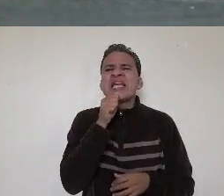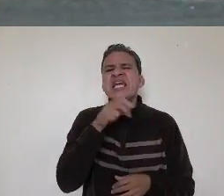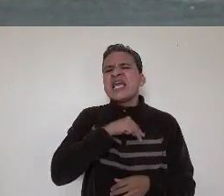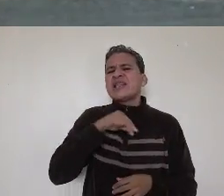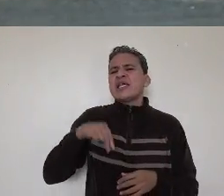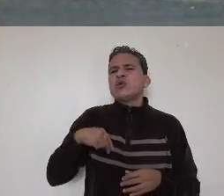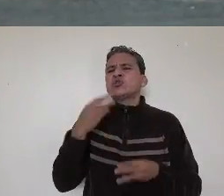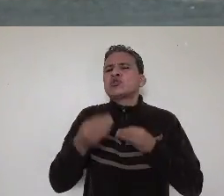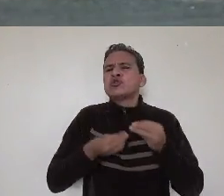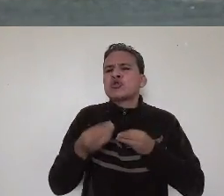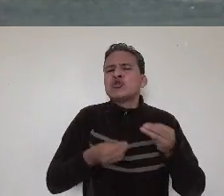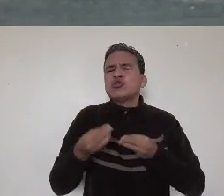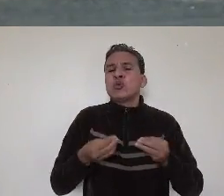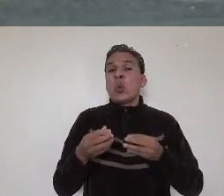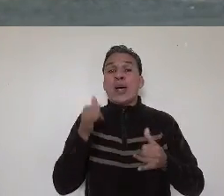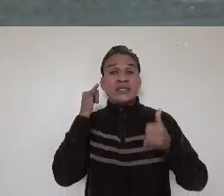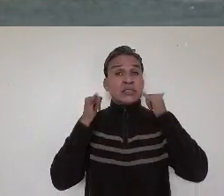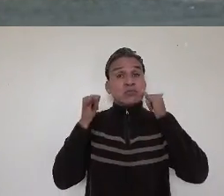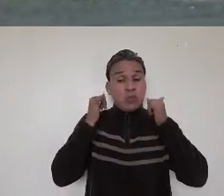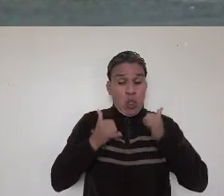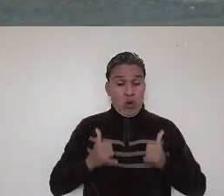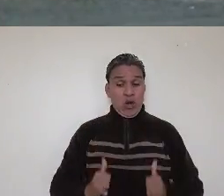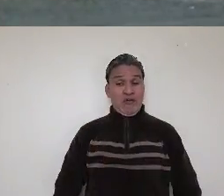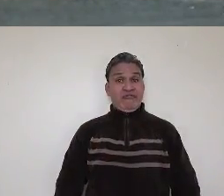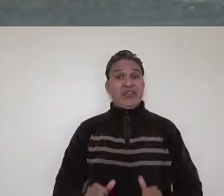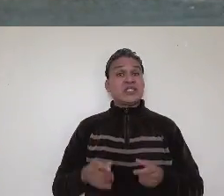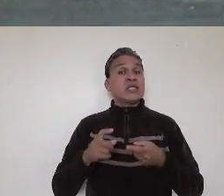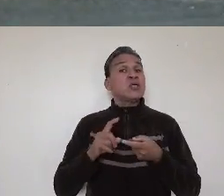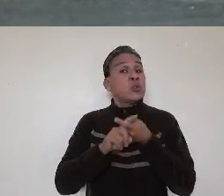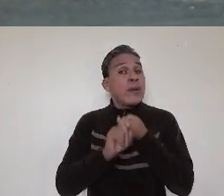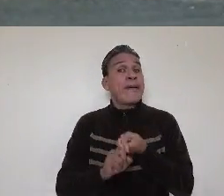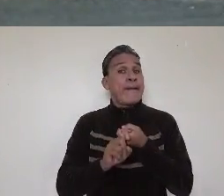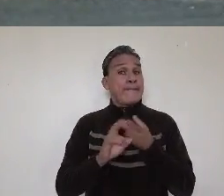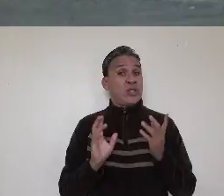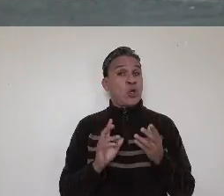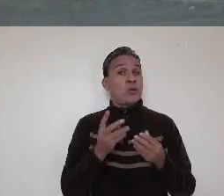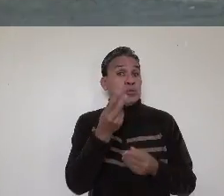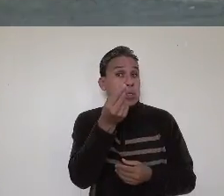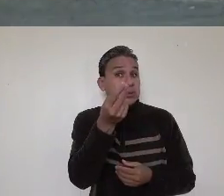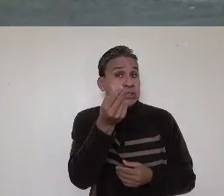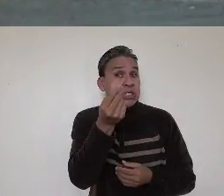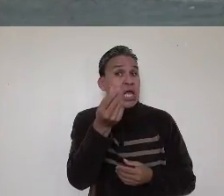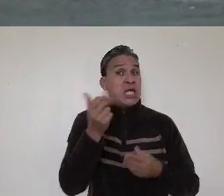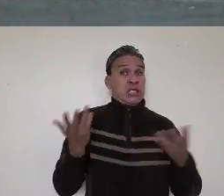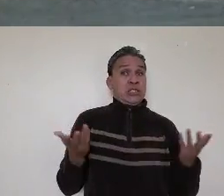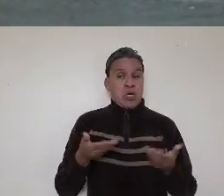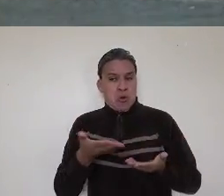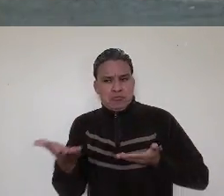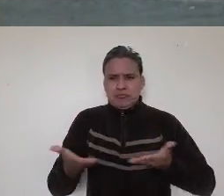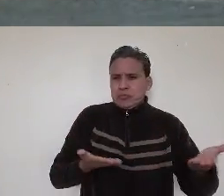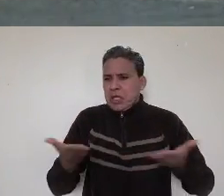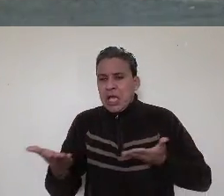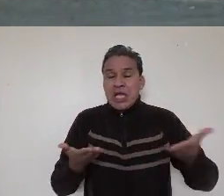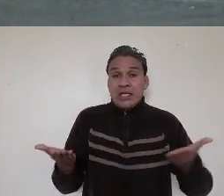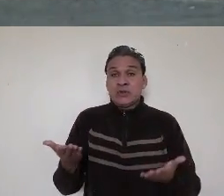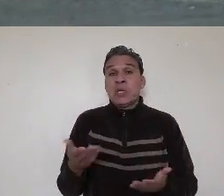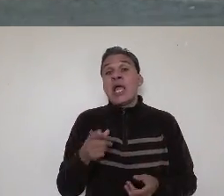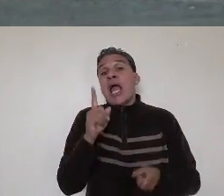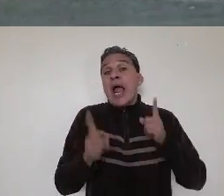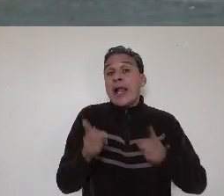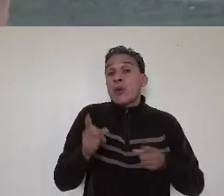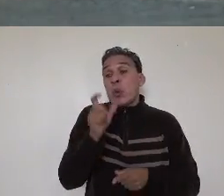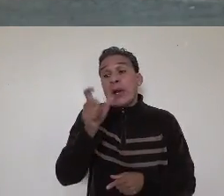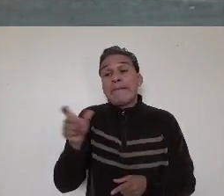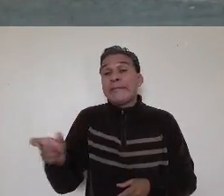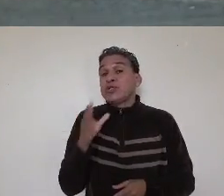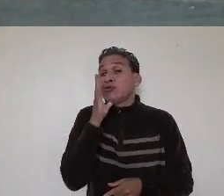Hay quienes tienen mucho dinero y a lo mejor gastan innecesariamente muchas cantidades de dinero. Y hay quienes no tienen dinero